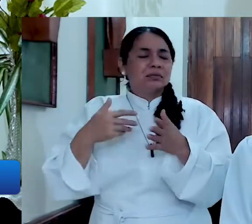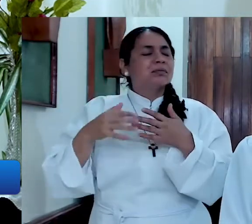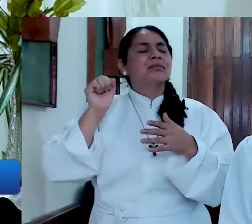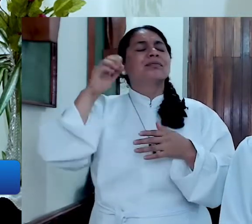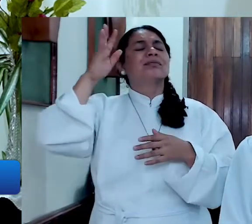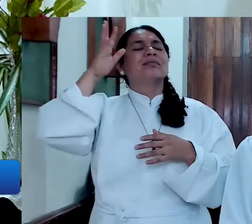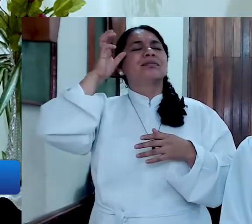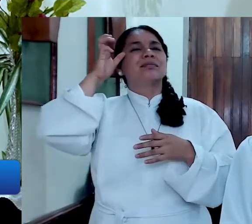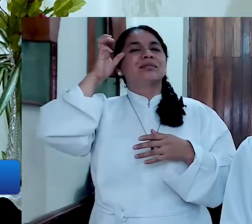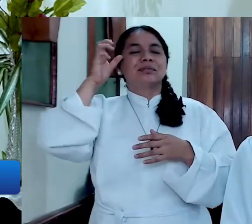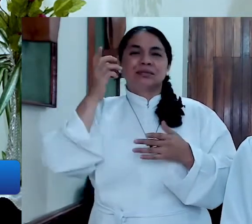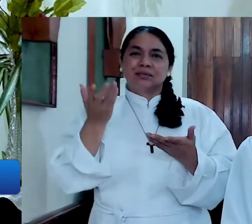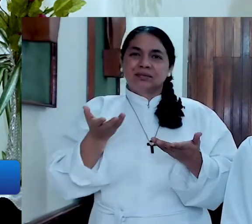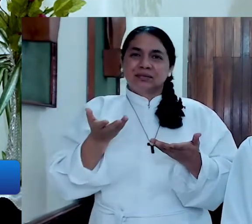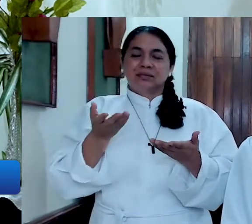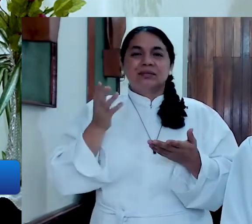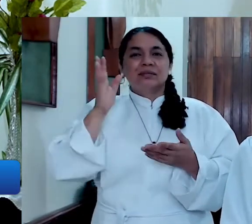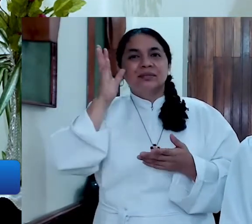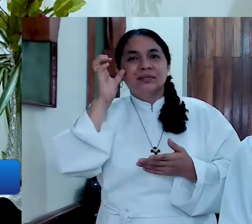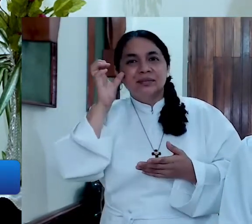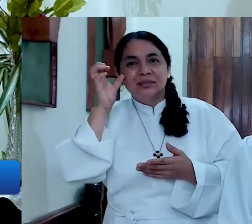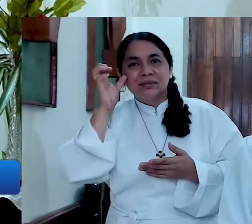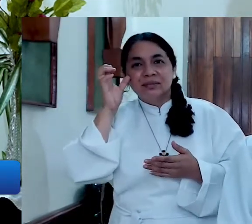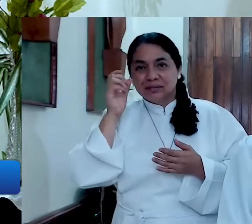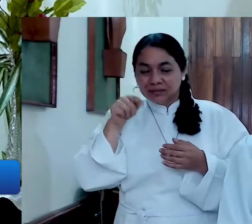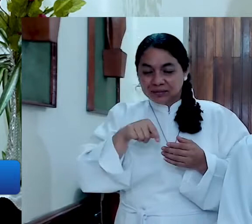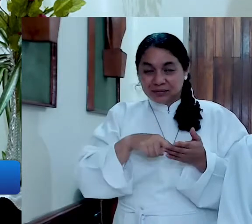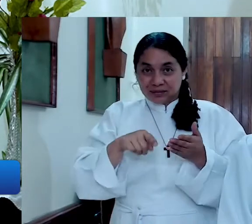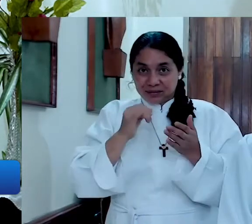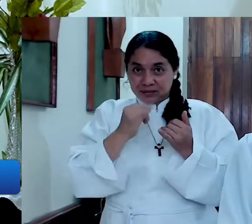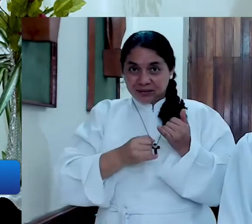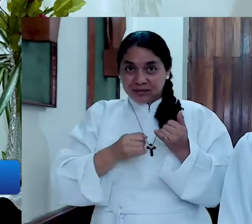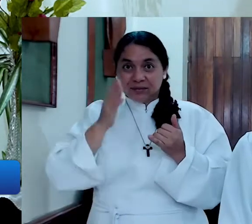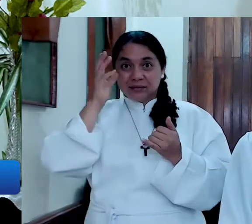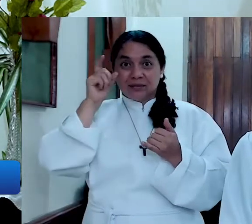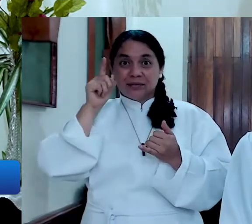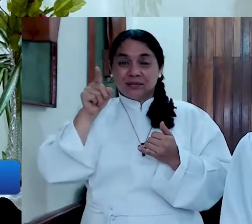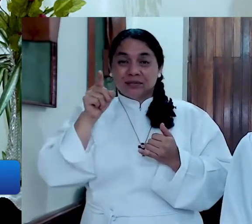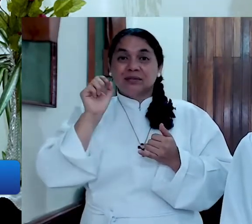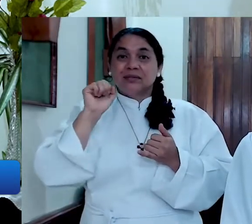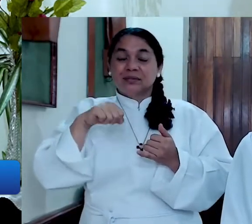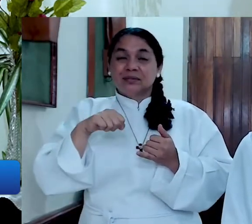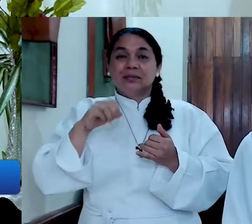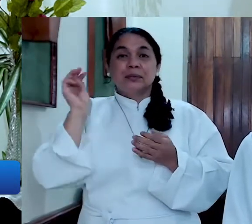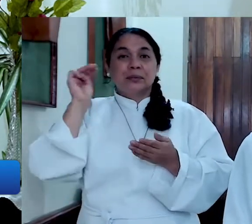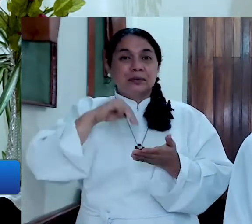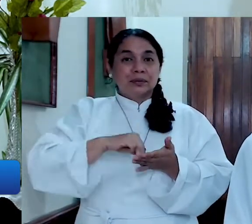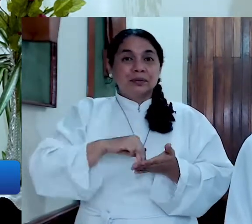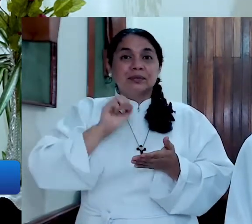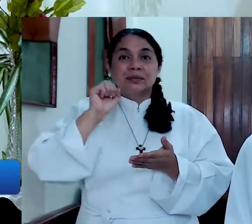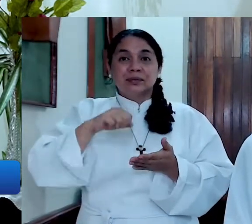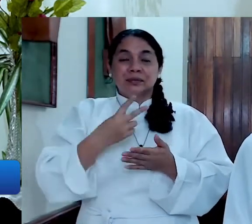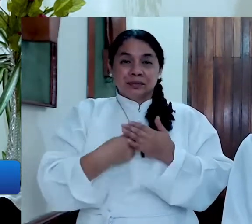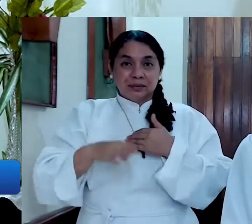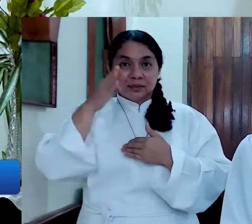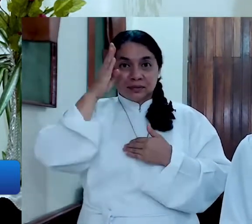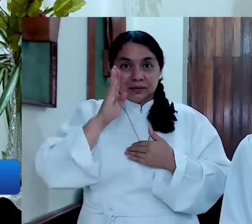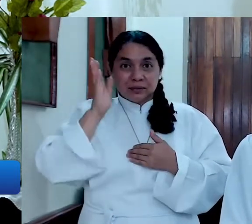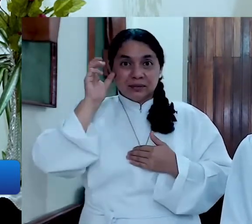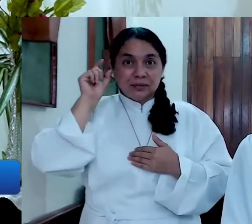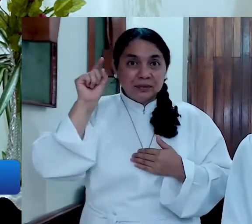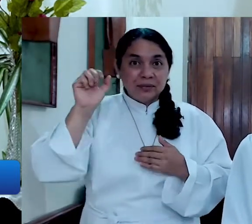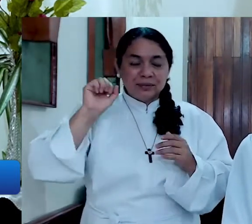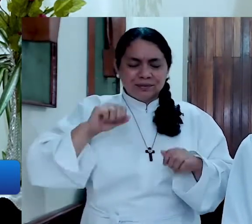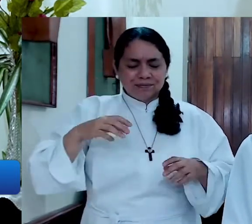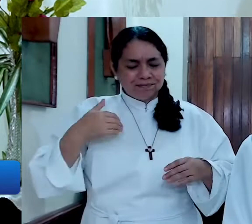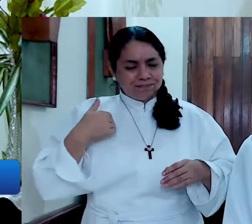último verso. Creer que Jesús es el Mesías, que Él es el Hijo de Dios, para que creyendo en Él